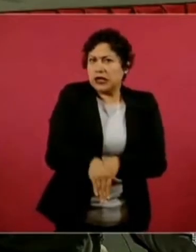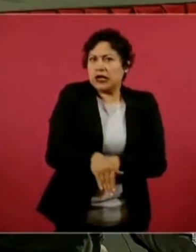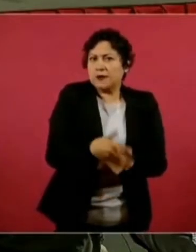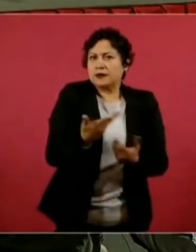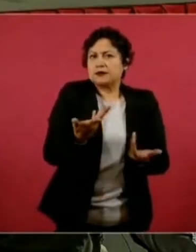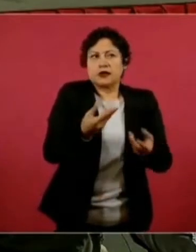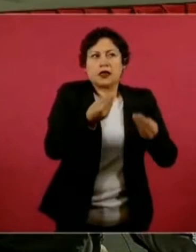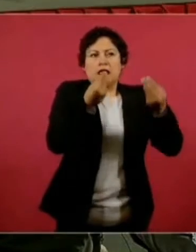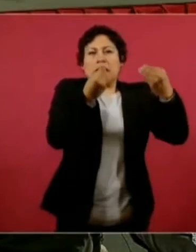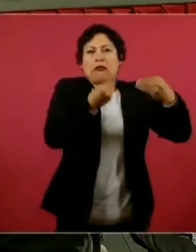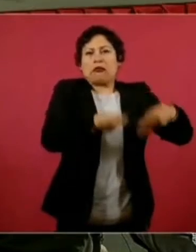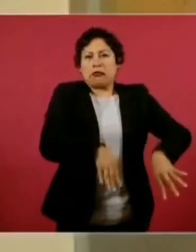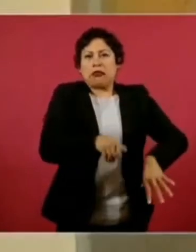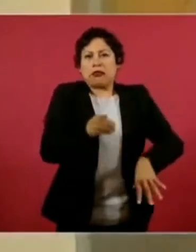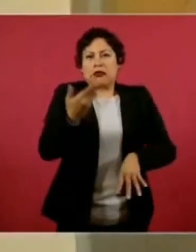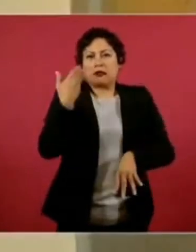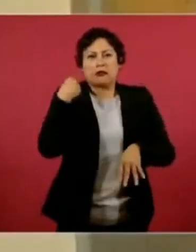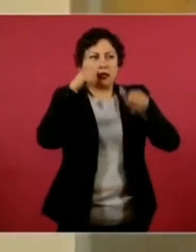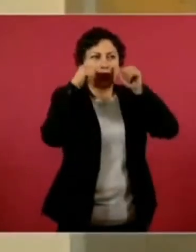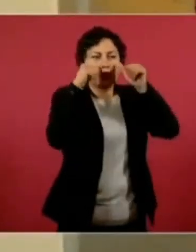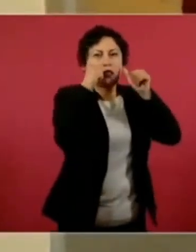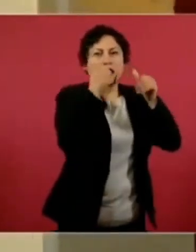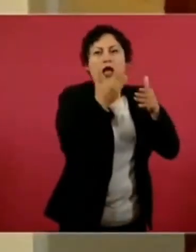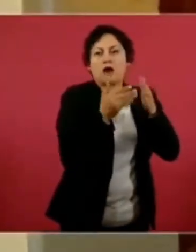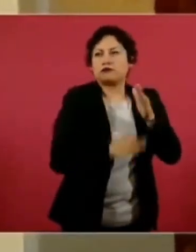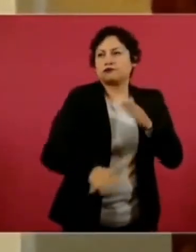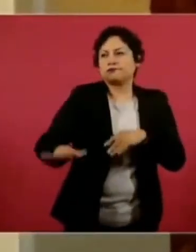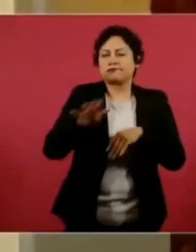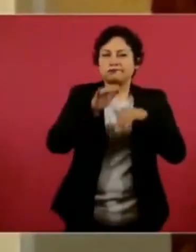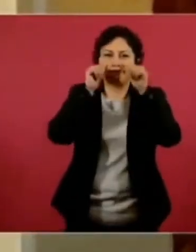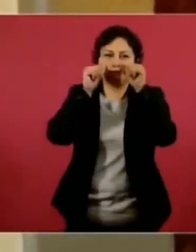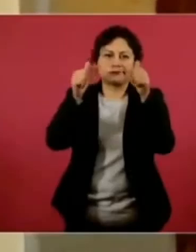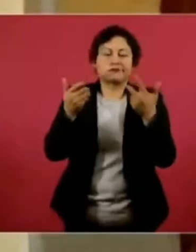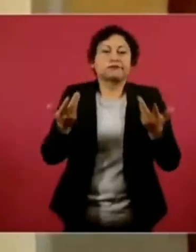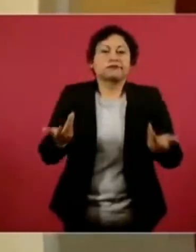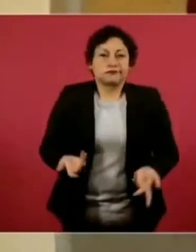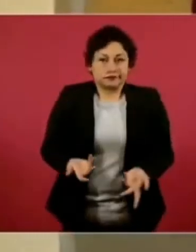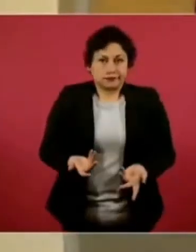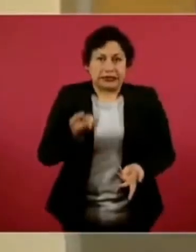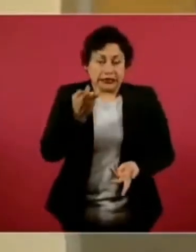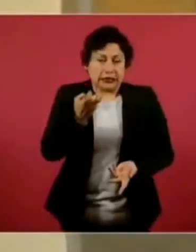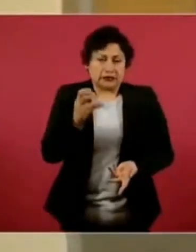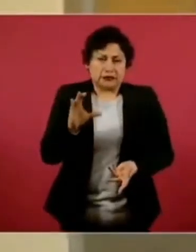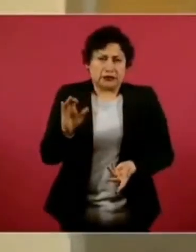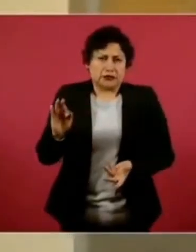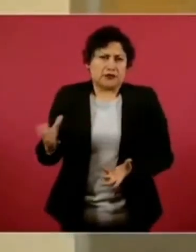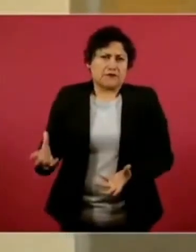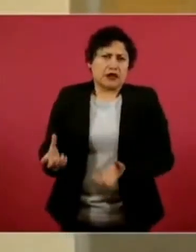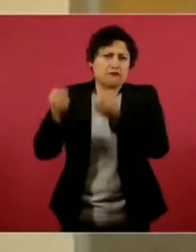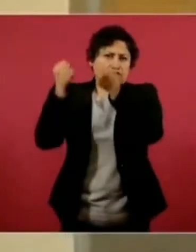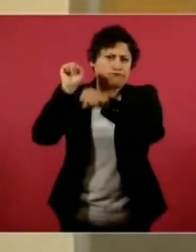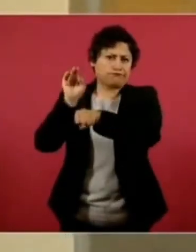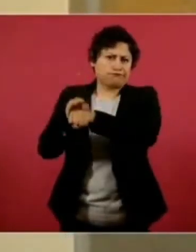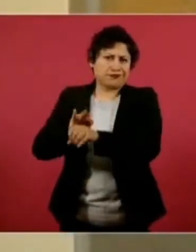su rescate. La que sigue. Entonces, ¿qué fue lo que tuvimos que hacer para el rescate de la